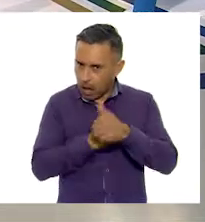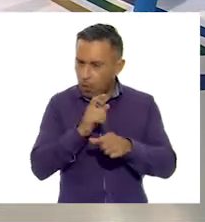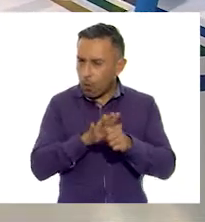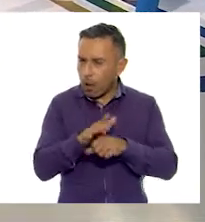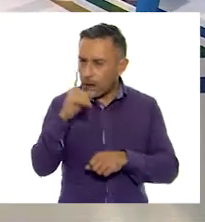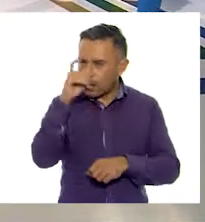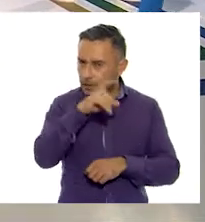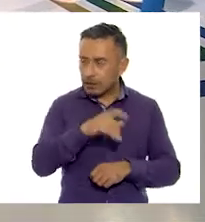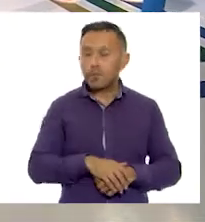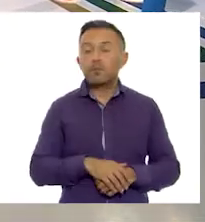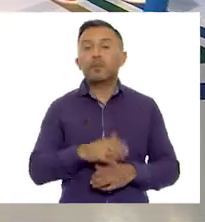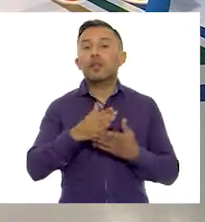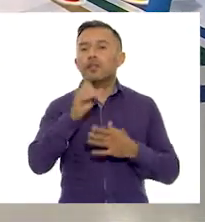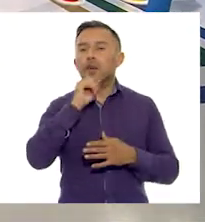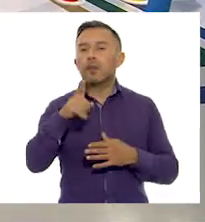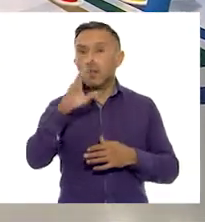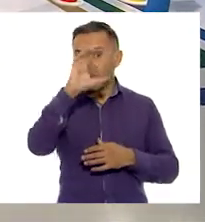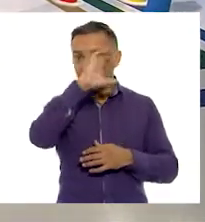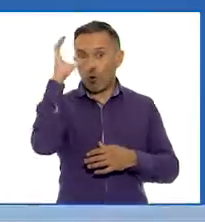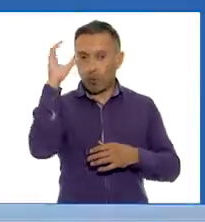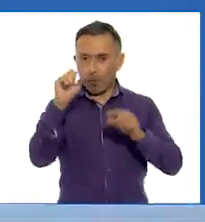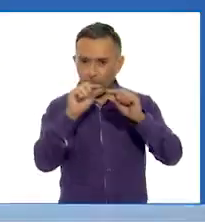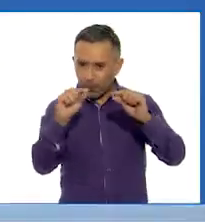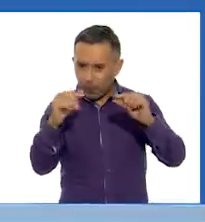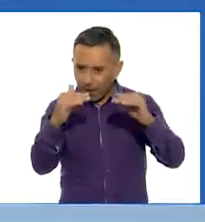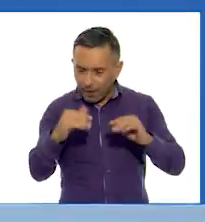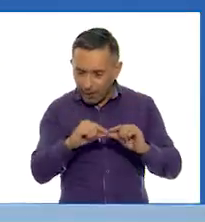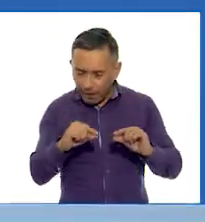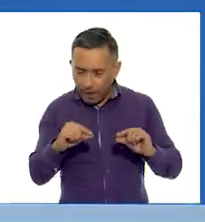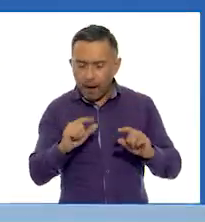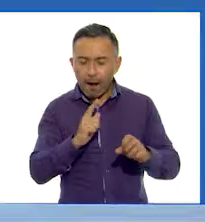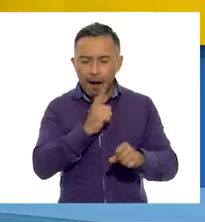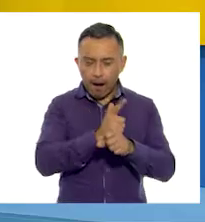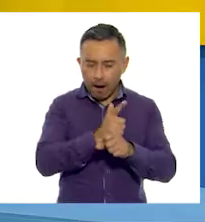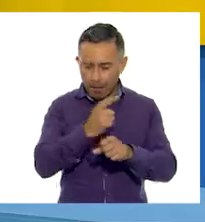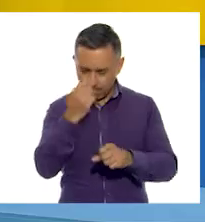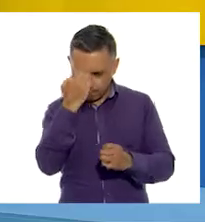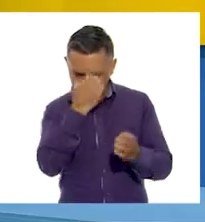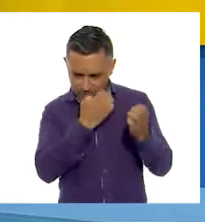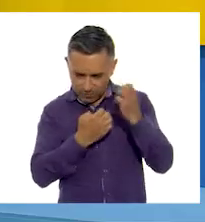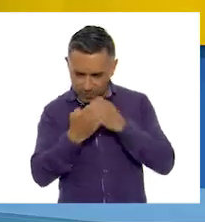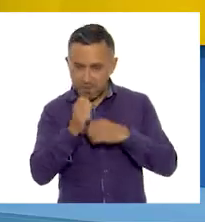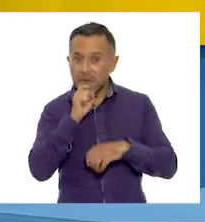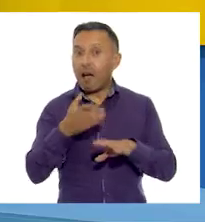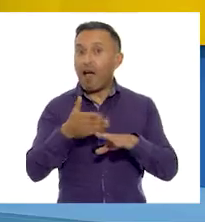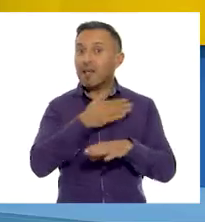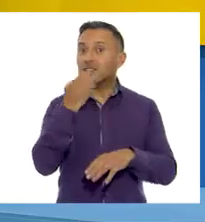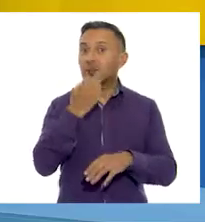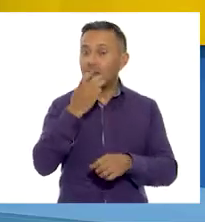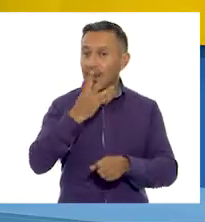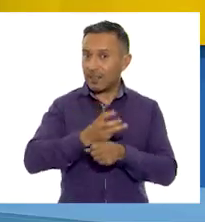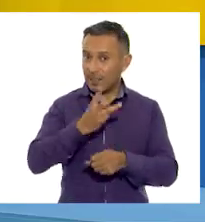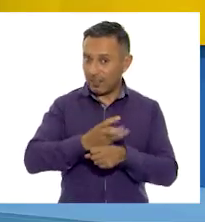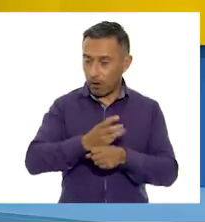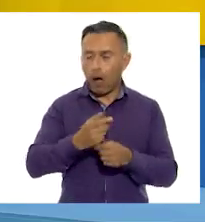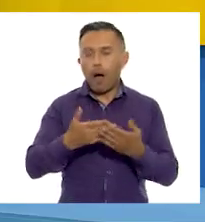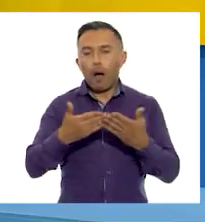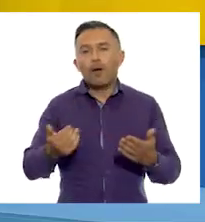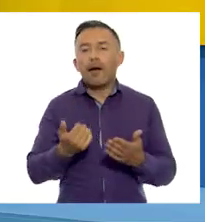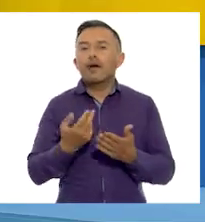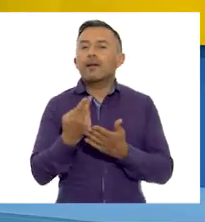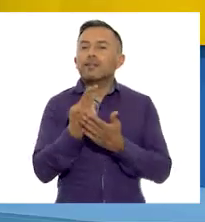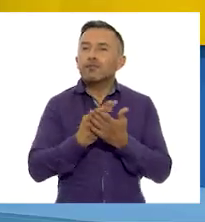de imagen y respóndanse lo mismo. Recuerden que, tal como lo vieron en tercer grado, los recursos gráficos